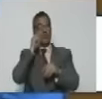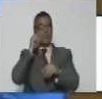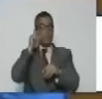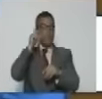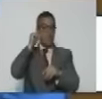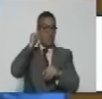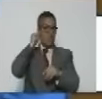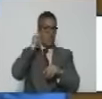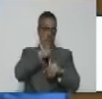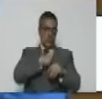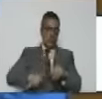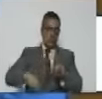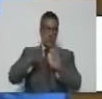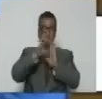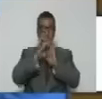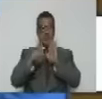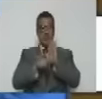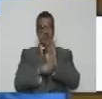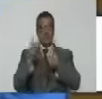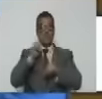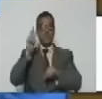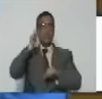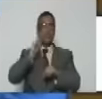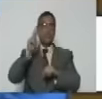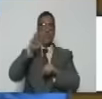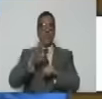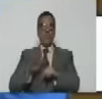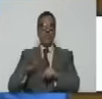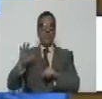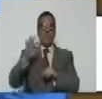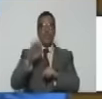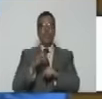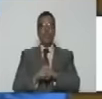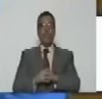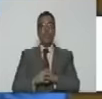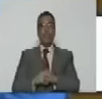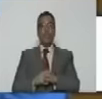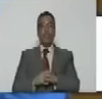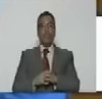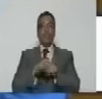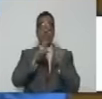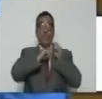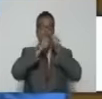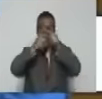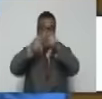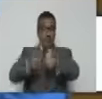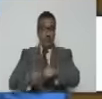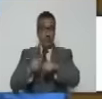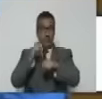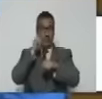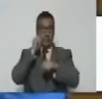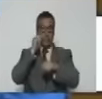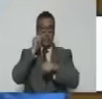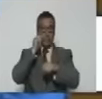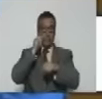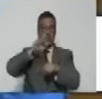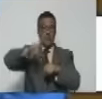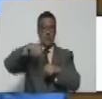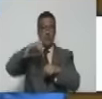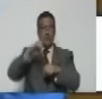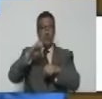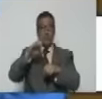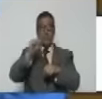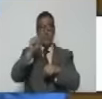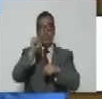Nicolás Maduro Moros, presidente constitucional de la República Bolivariana de Venezuela, para designar al ciudadano Jesús Alberto